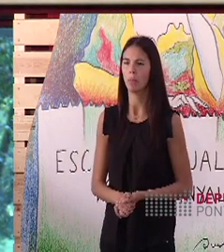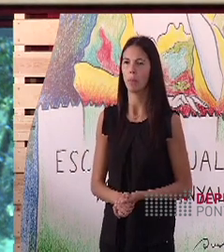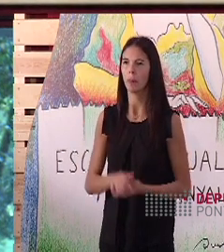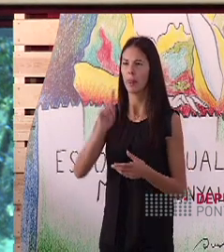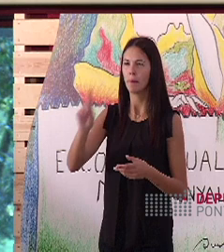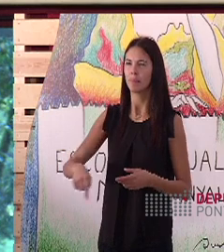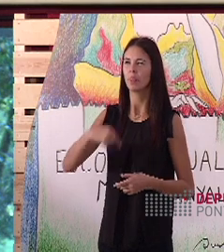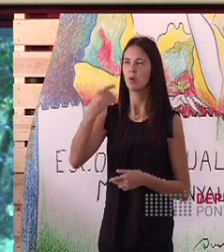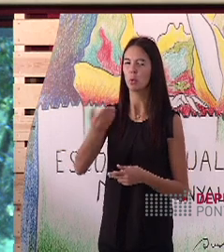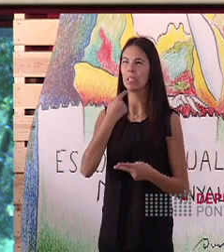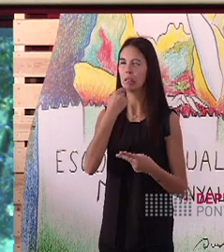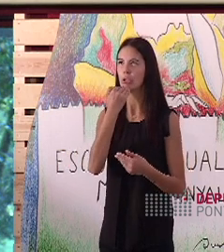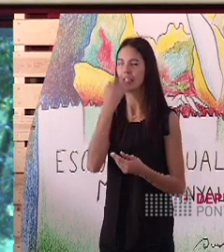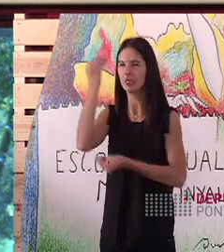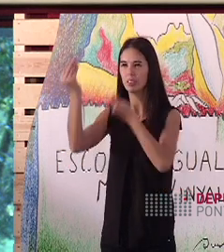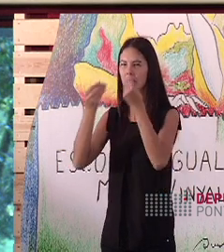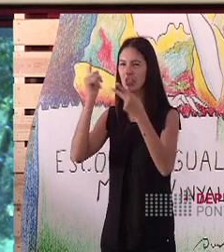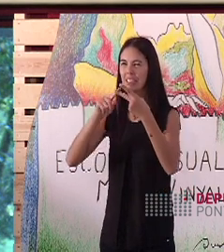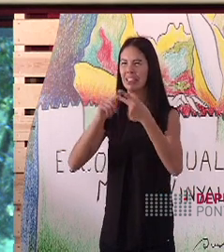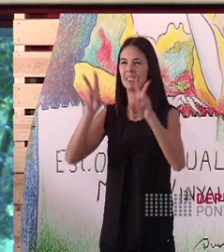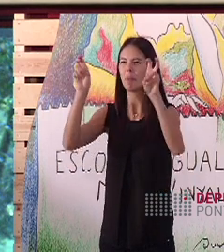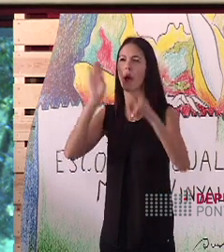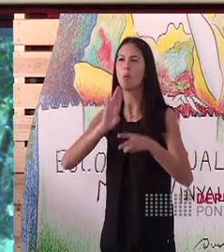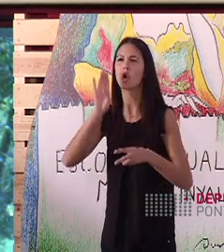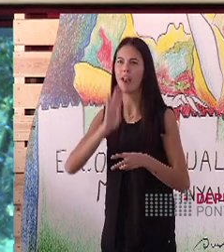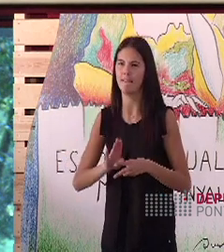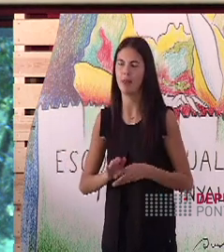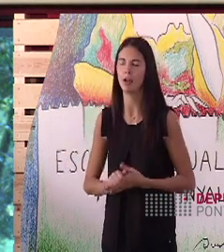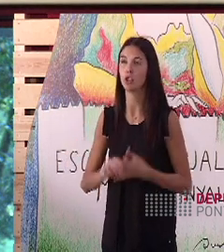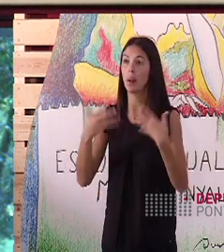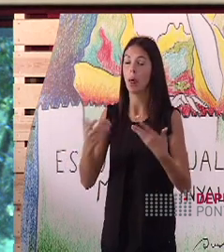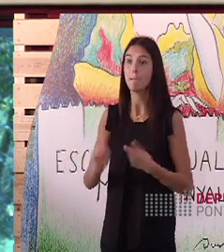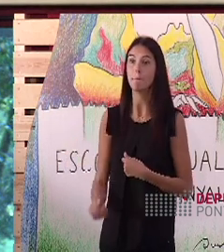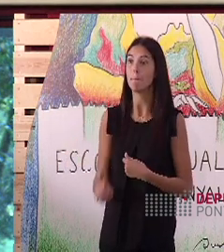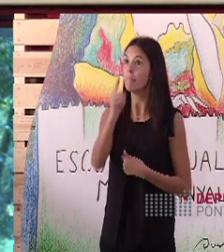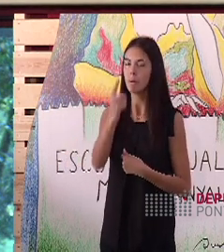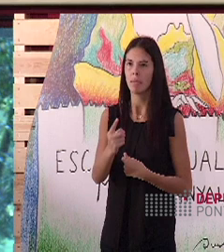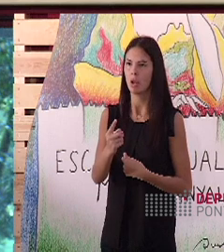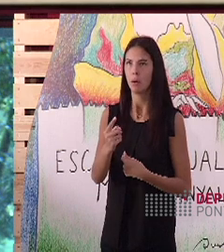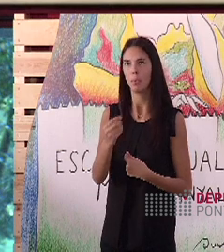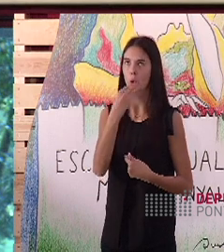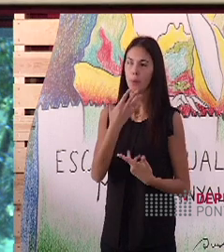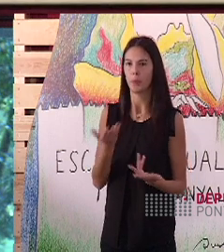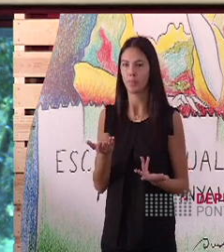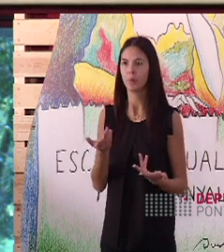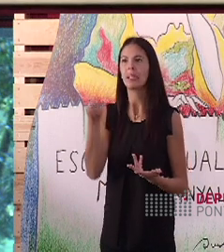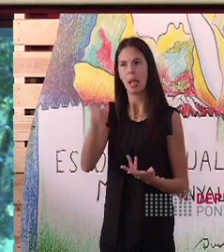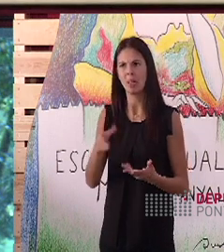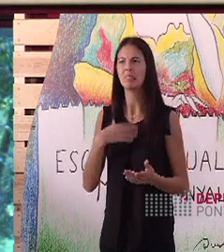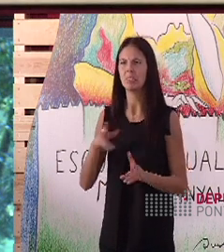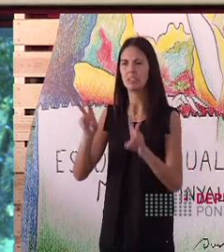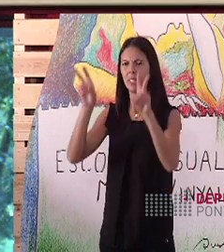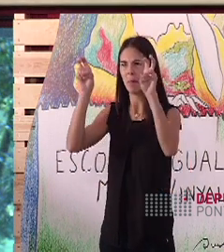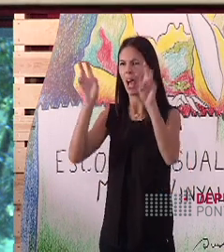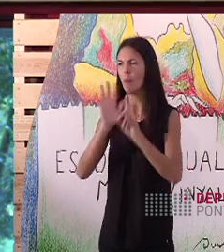después algunas reflexiones sobre la pornografía. Lo primero de todo, y también sobre el